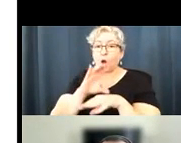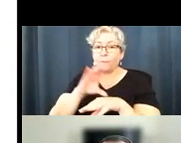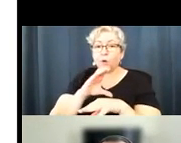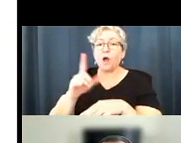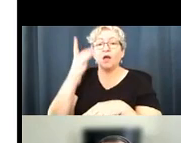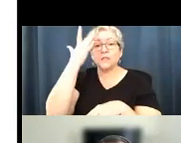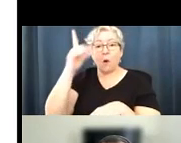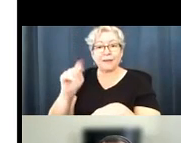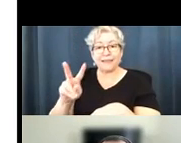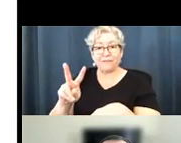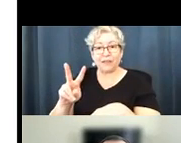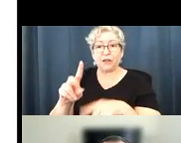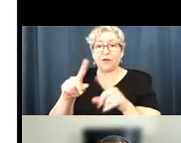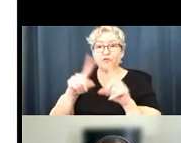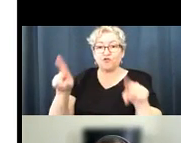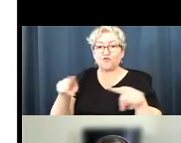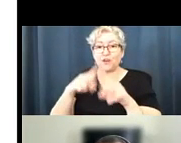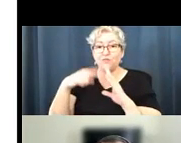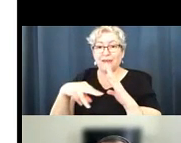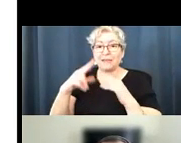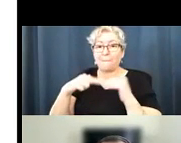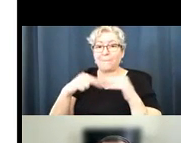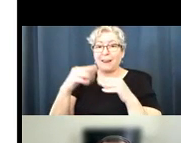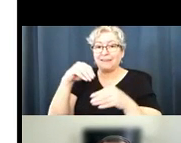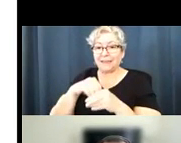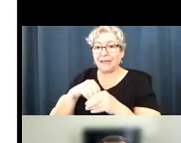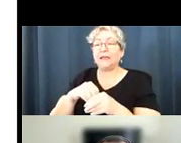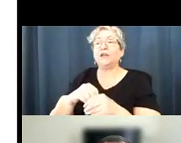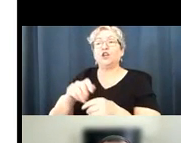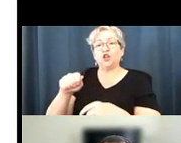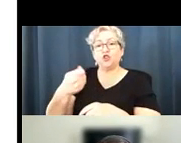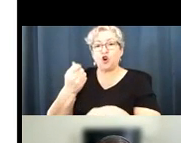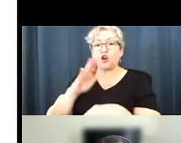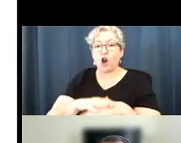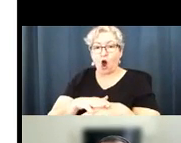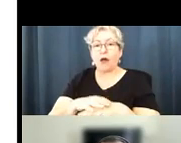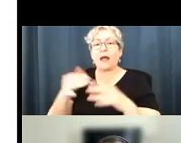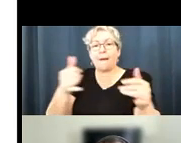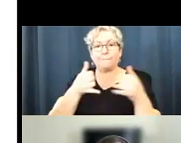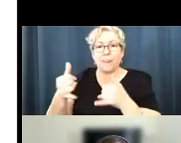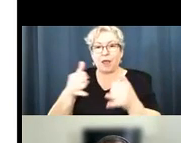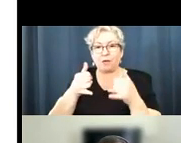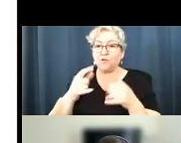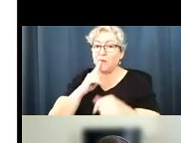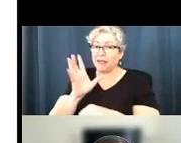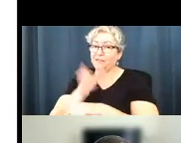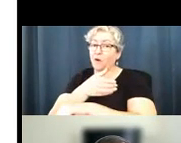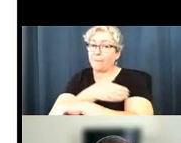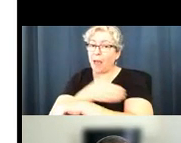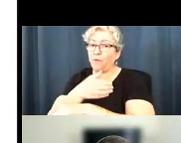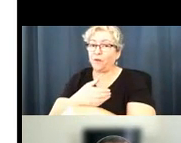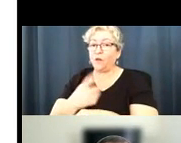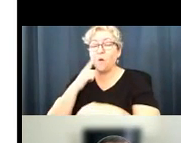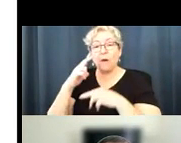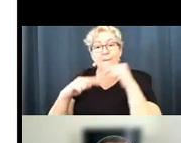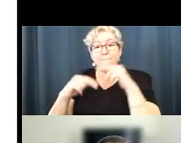las computadoras, hasta los smart TVs, tienen los screen readers. Préndanlo y úsenlo, a lo mejor